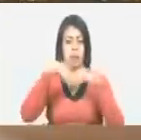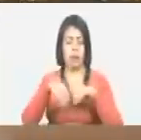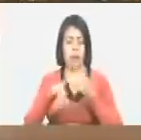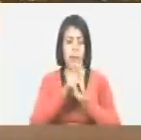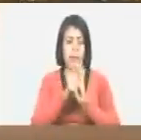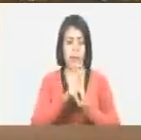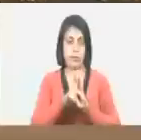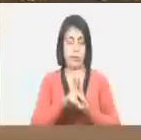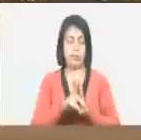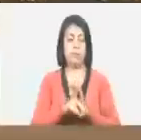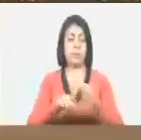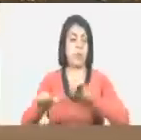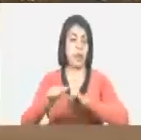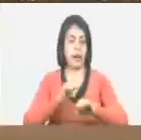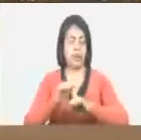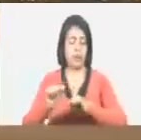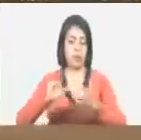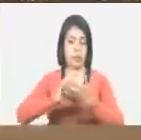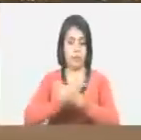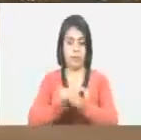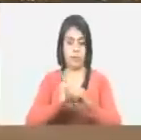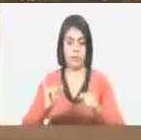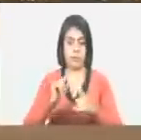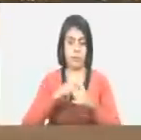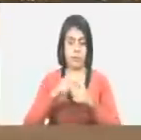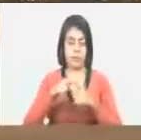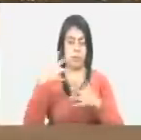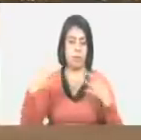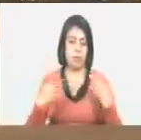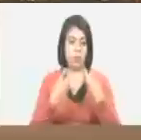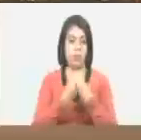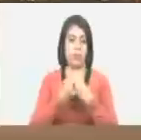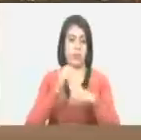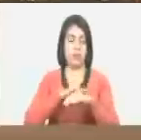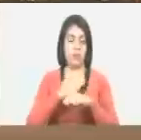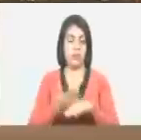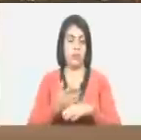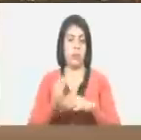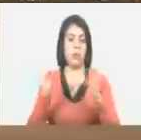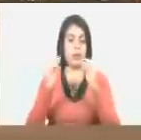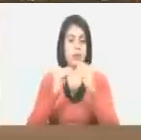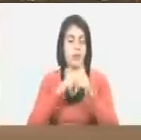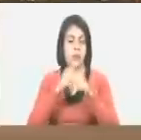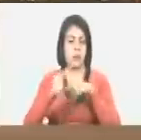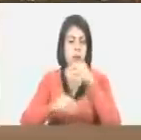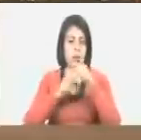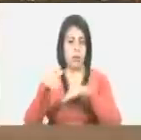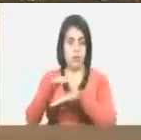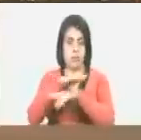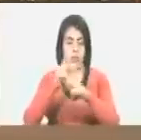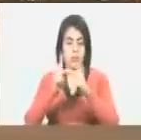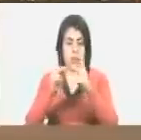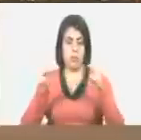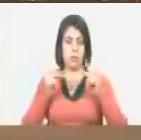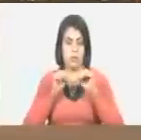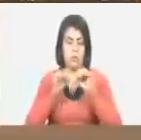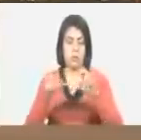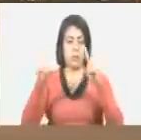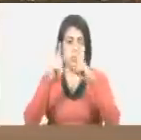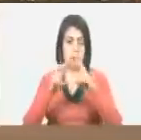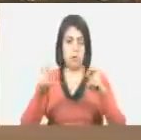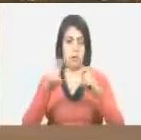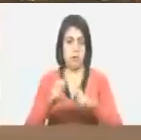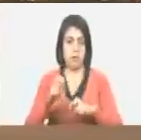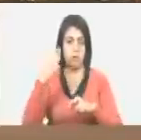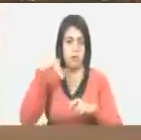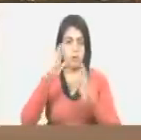la ley. La acción de extinción de dominio deberá estar acompañada de las actuaciones realizadas por el Ministerio Público durante la